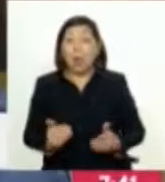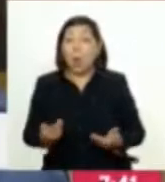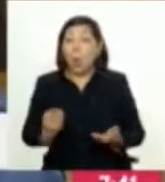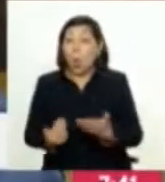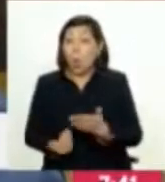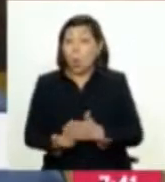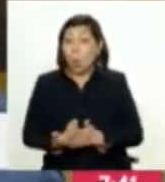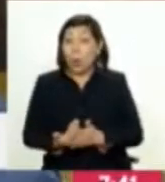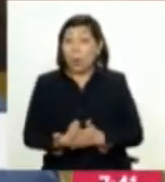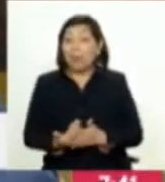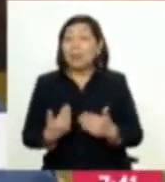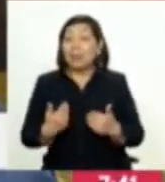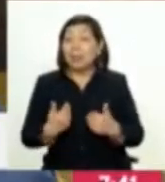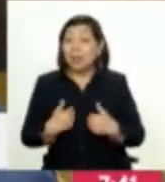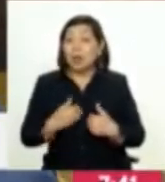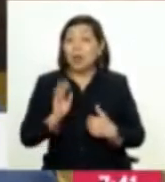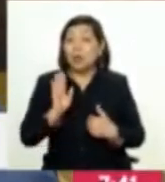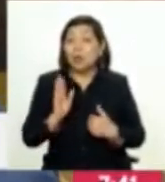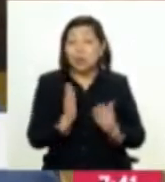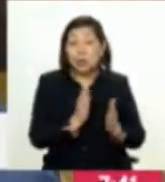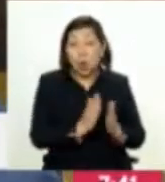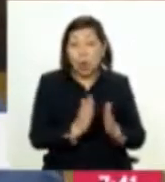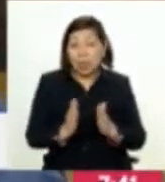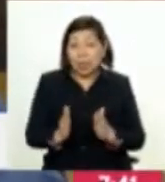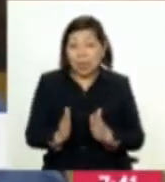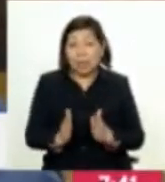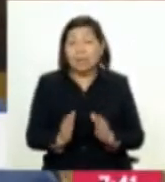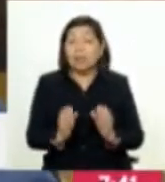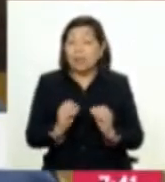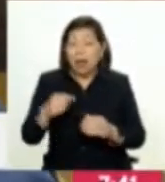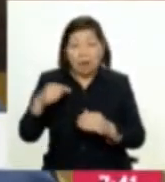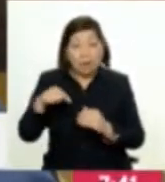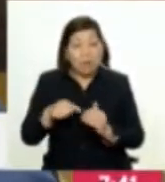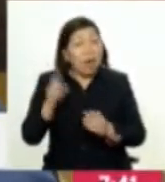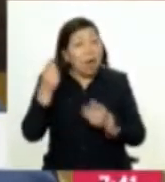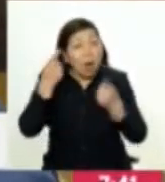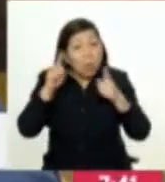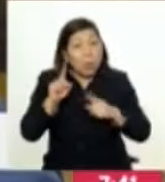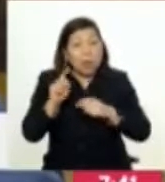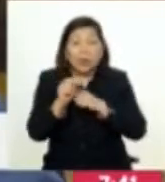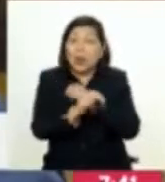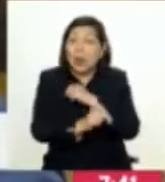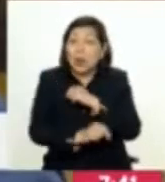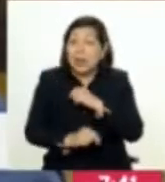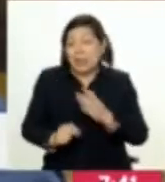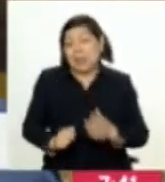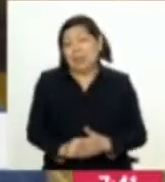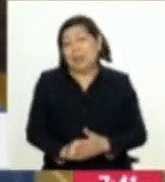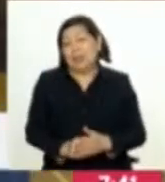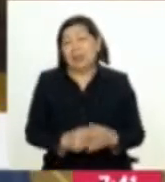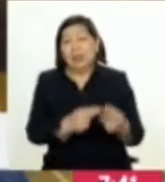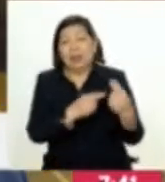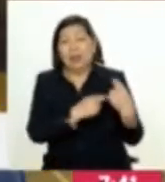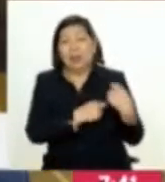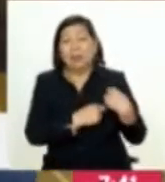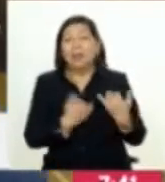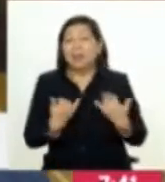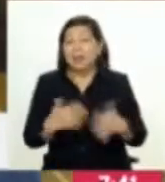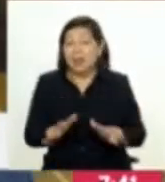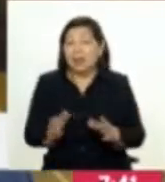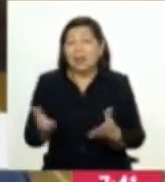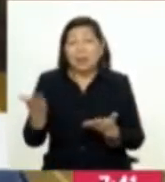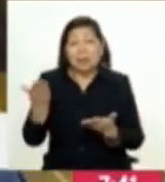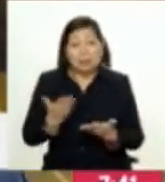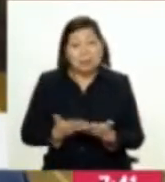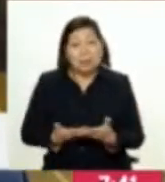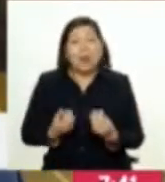entrantes tengan sus ordenanzas regionales y lleguen al foro del Acuerdo Nacional con esos compromisos. Y eso ya nos da